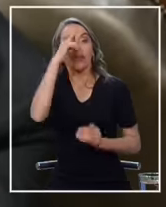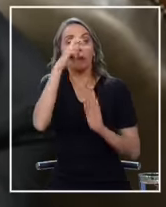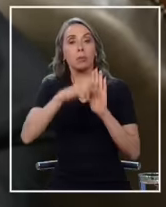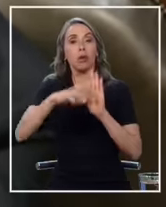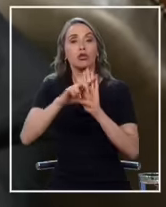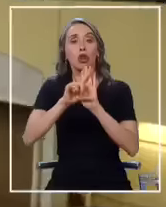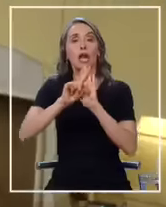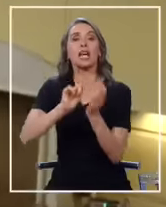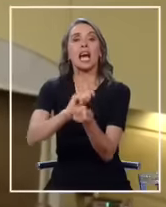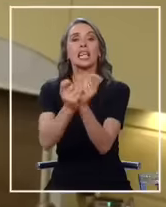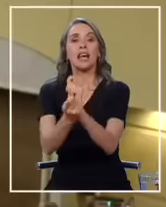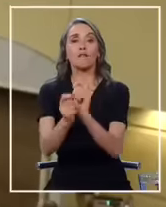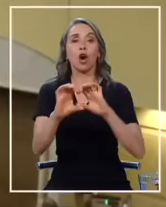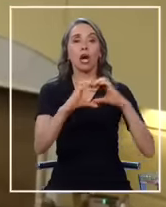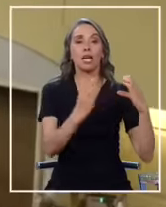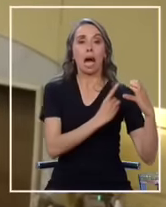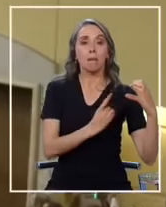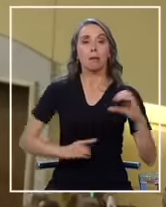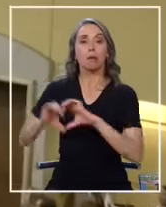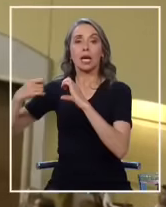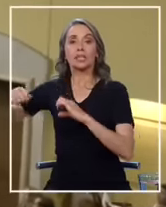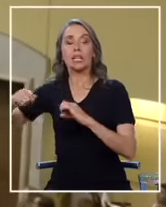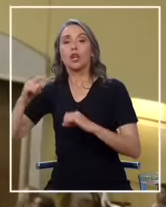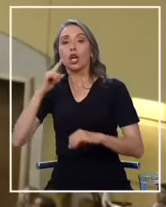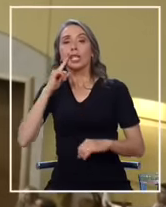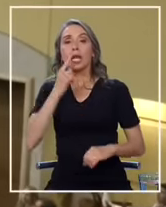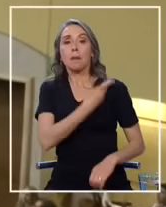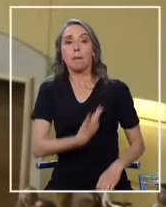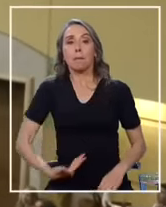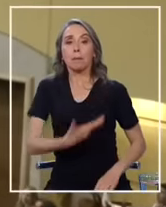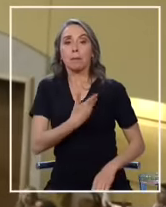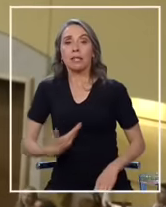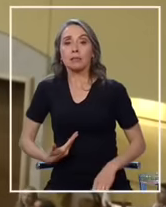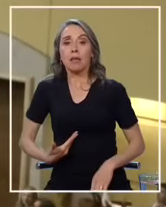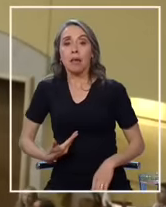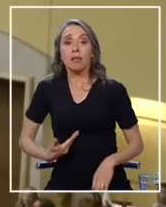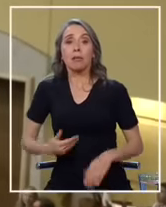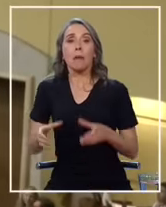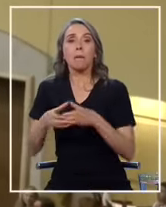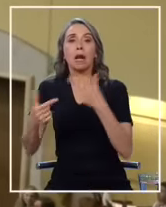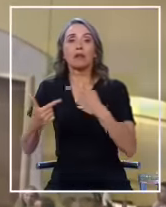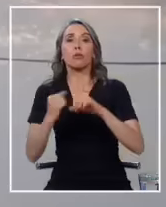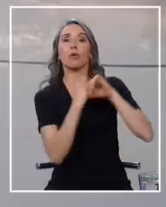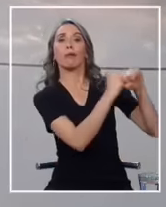serían discutidas en una Cámara y un Senado liderado por la oposición.